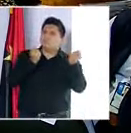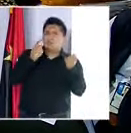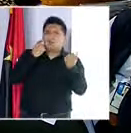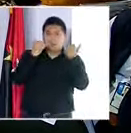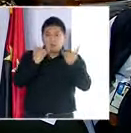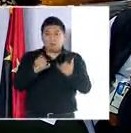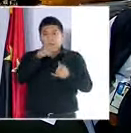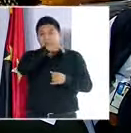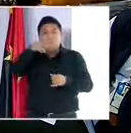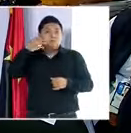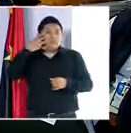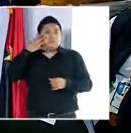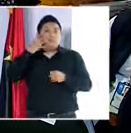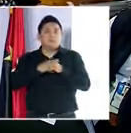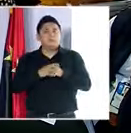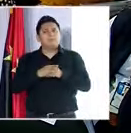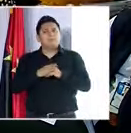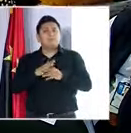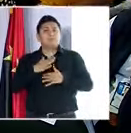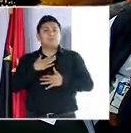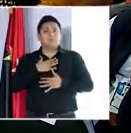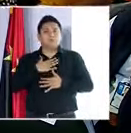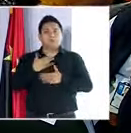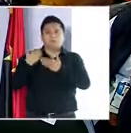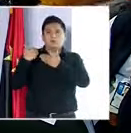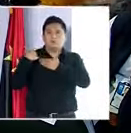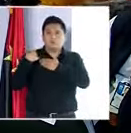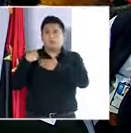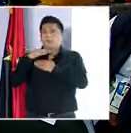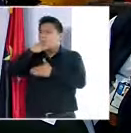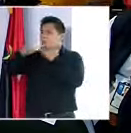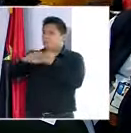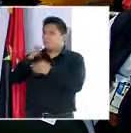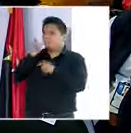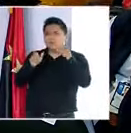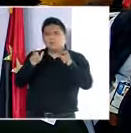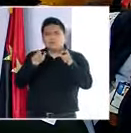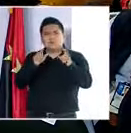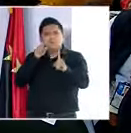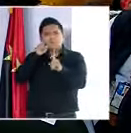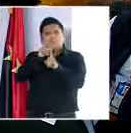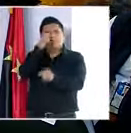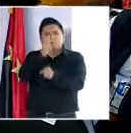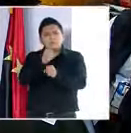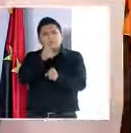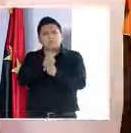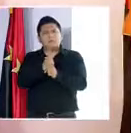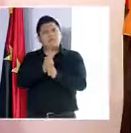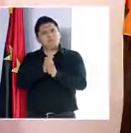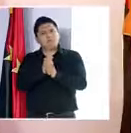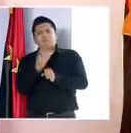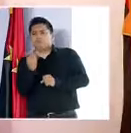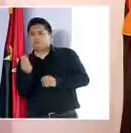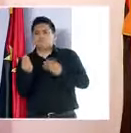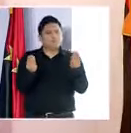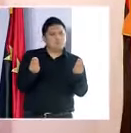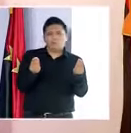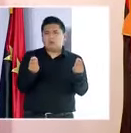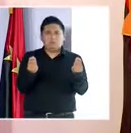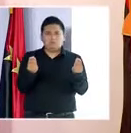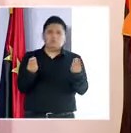como región pusimos todos en el mismo camino de hacer un frente común